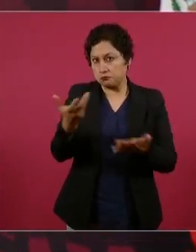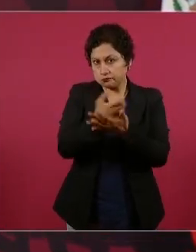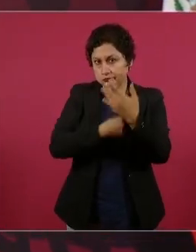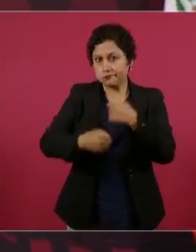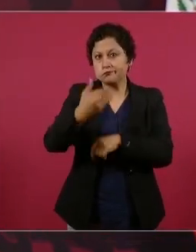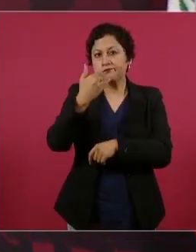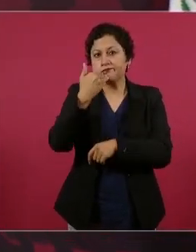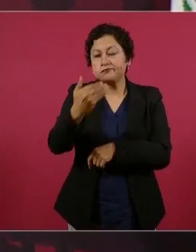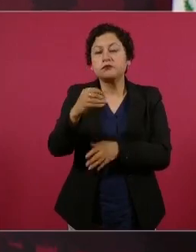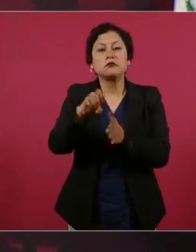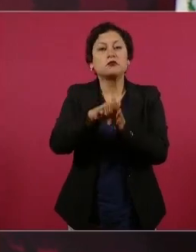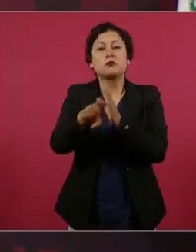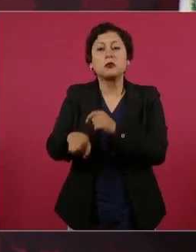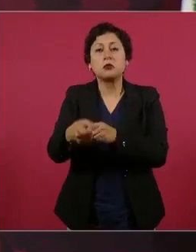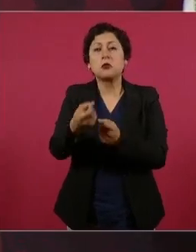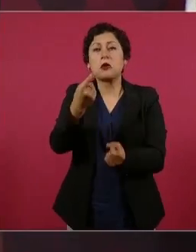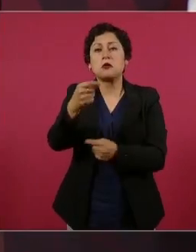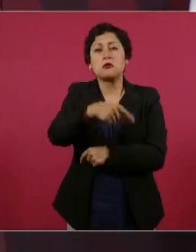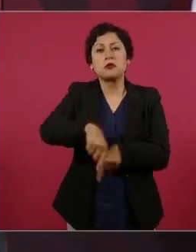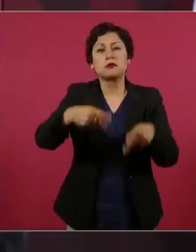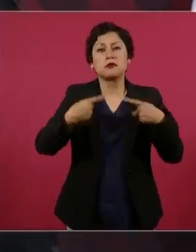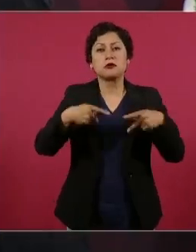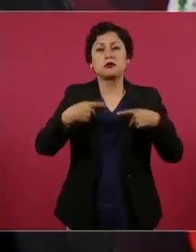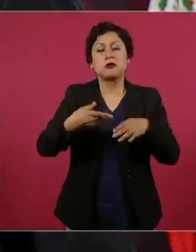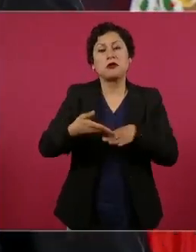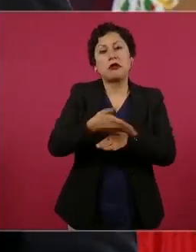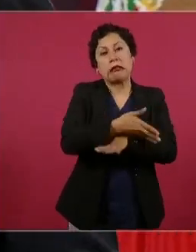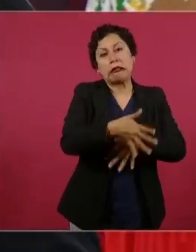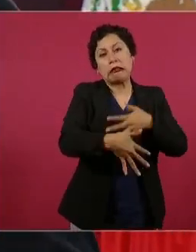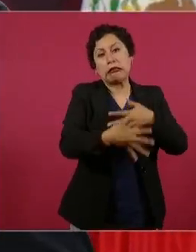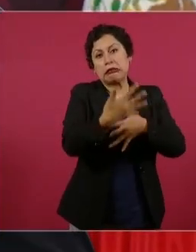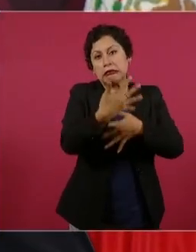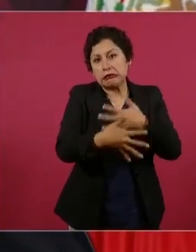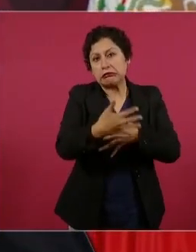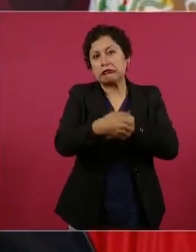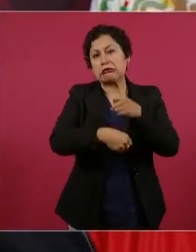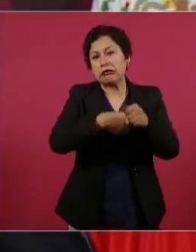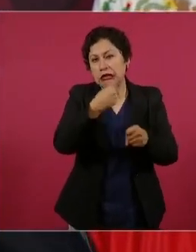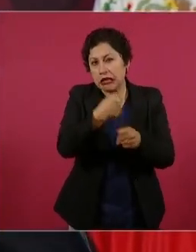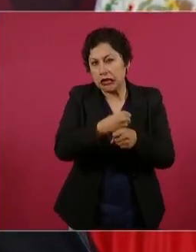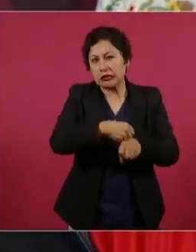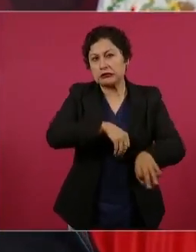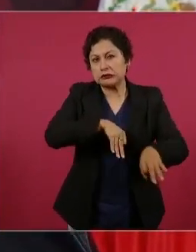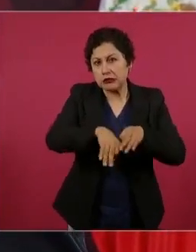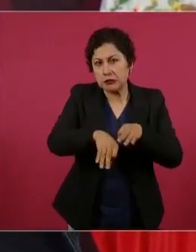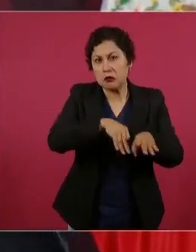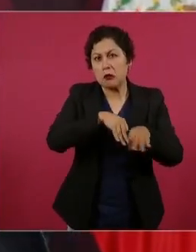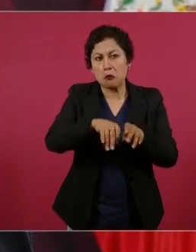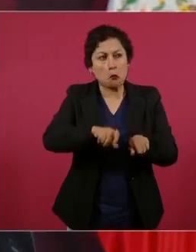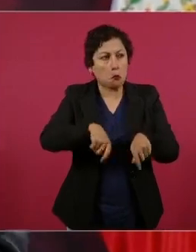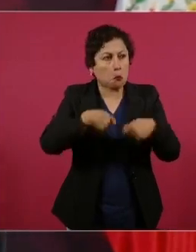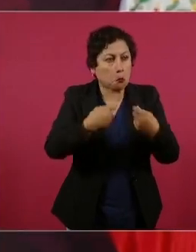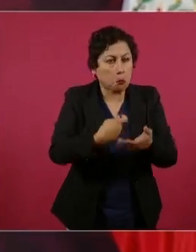que llevaban 10, 15 años, 20 años y nunca